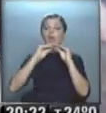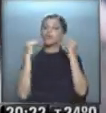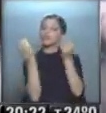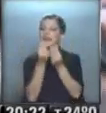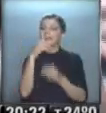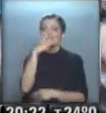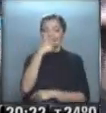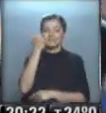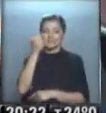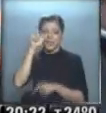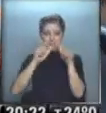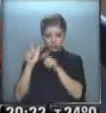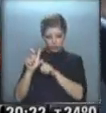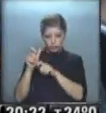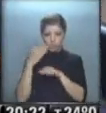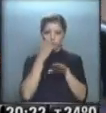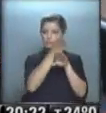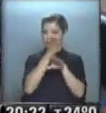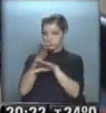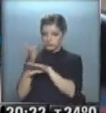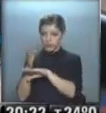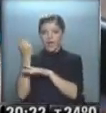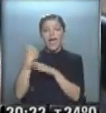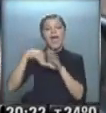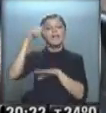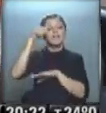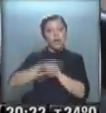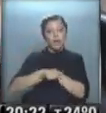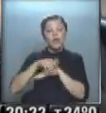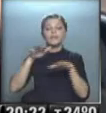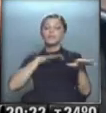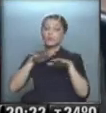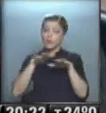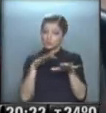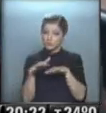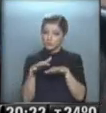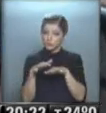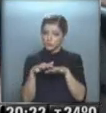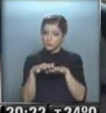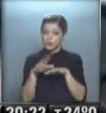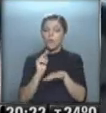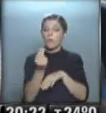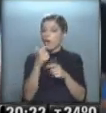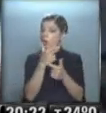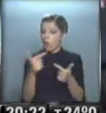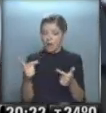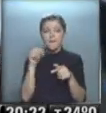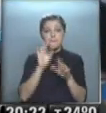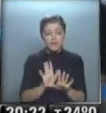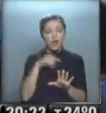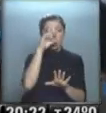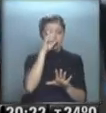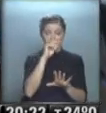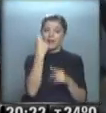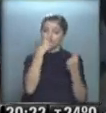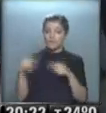36. No hay víctimas ninguna en ninguno de los casos y fueron derivados a nuestros